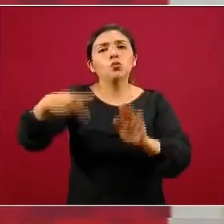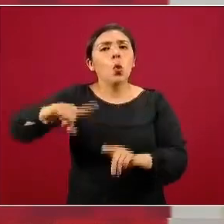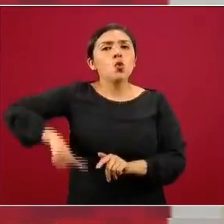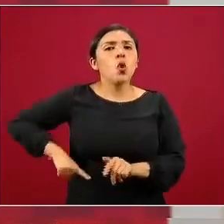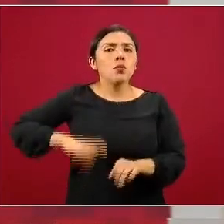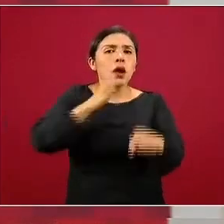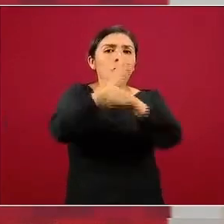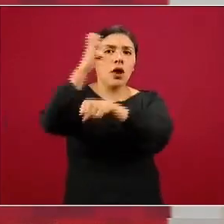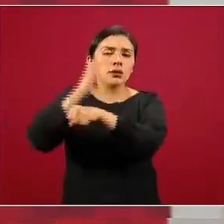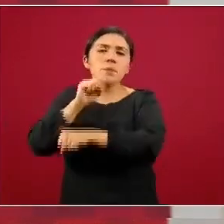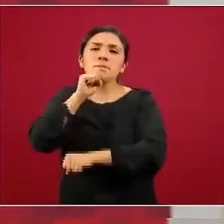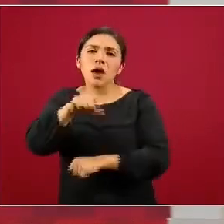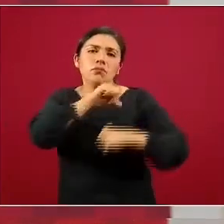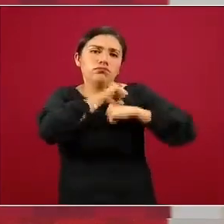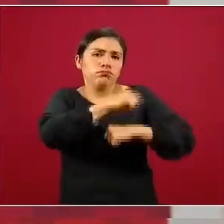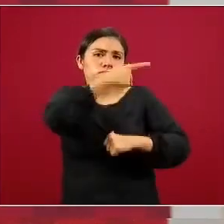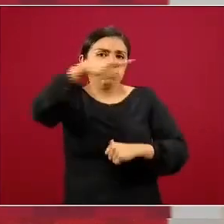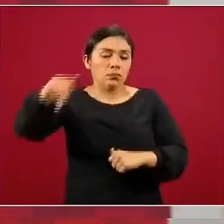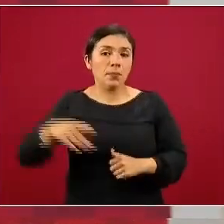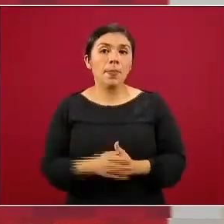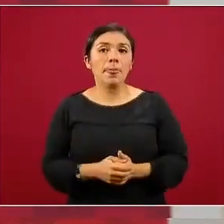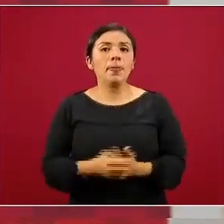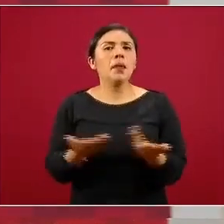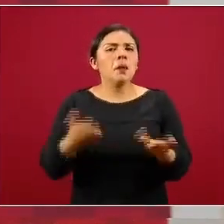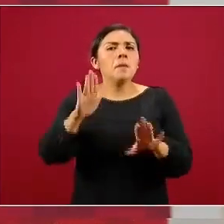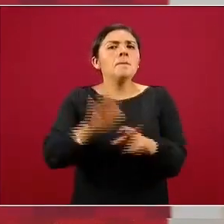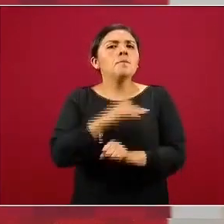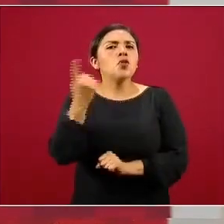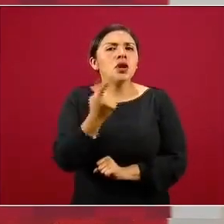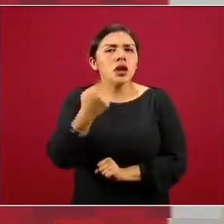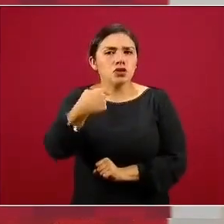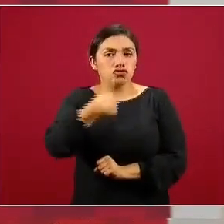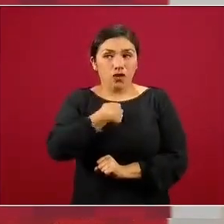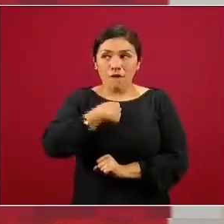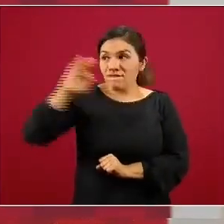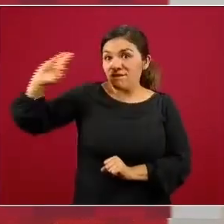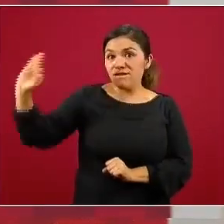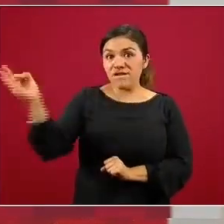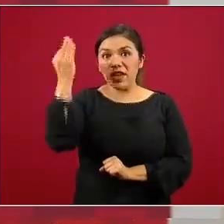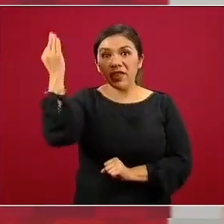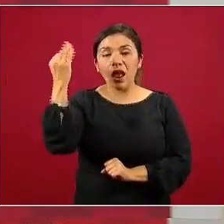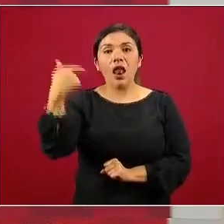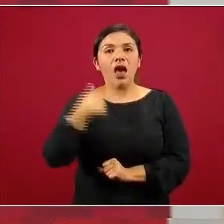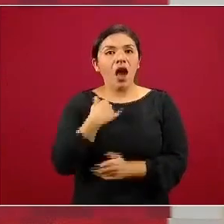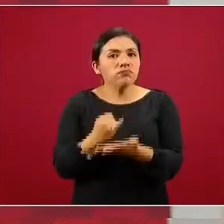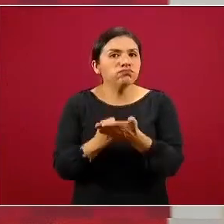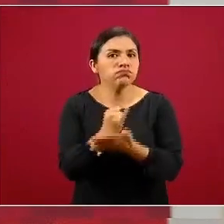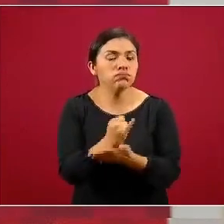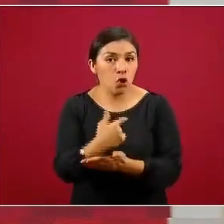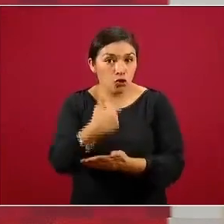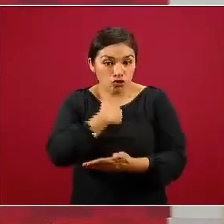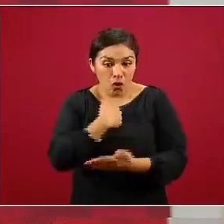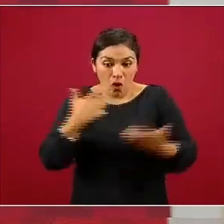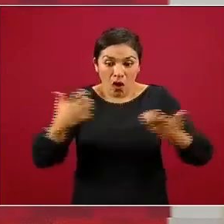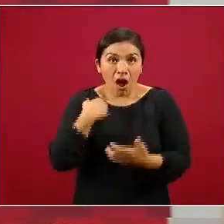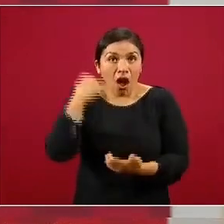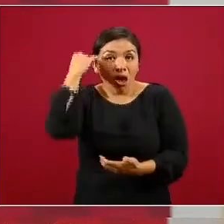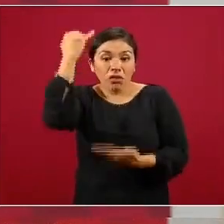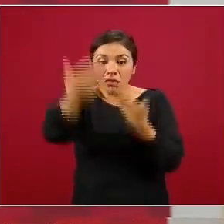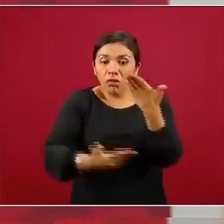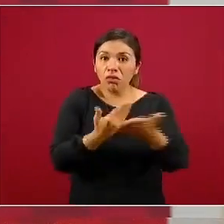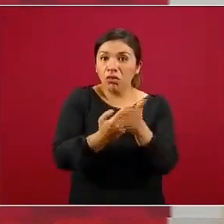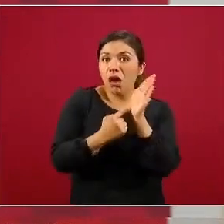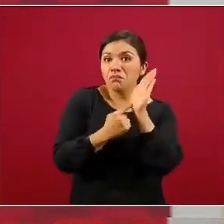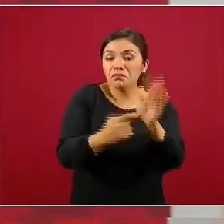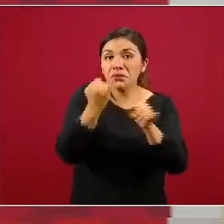estatales, que son también autoridades sanitarias. ¿Por qué razón nosotros a nivel federal decidimos no tener datos, no